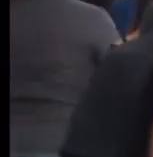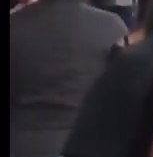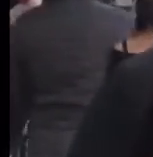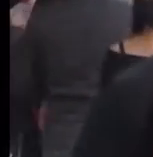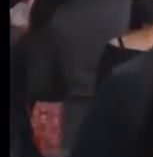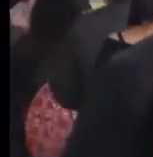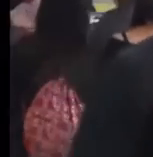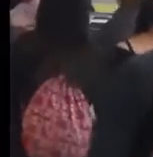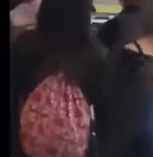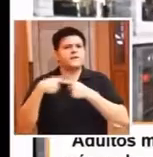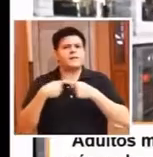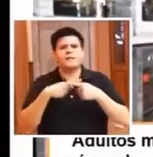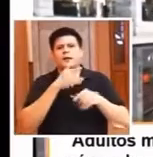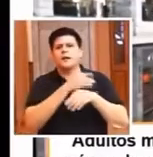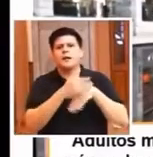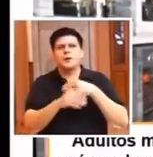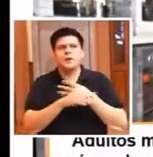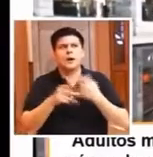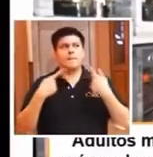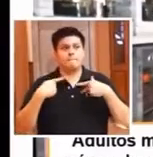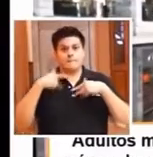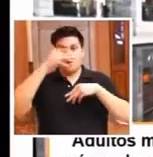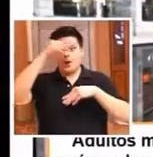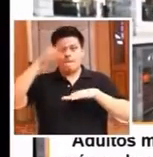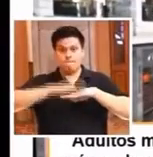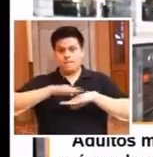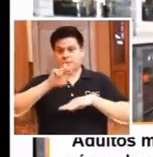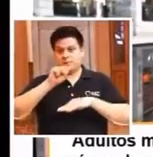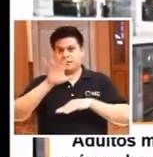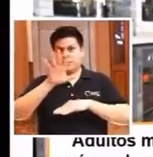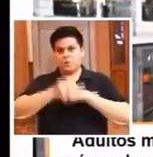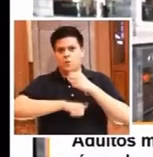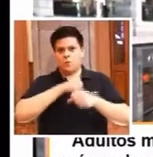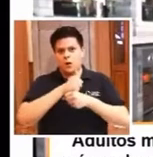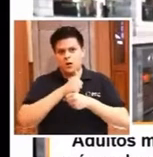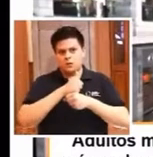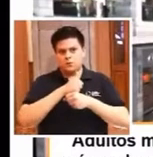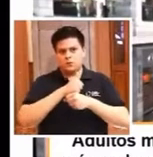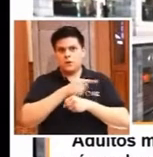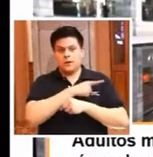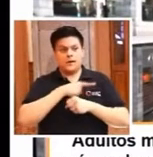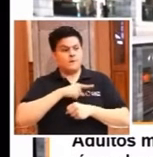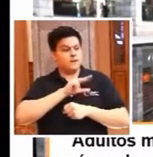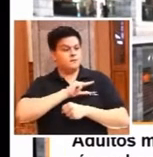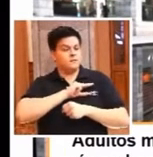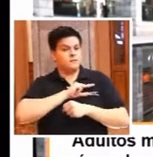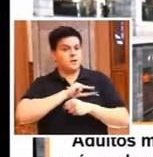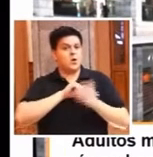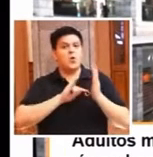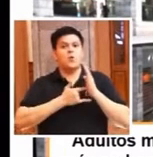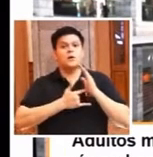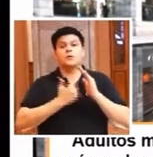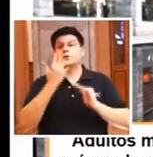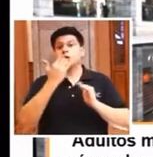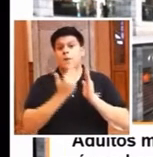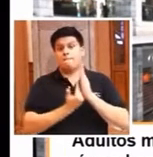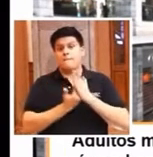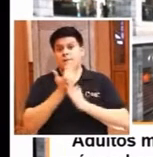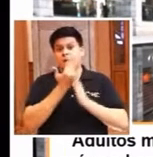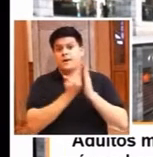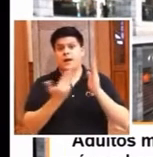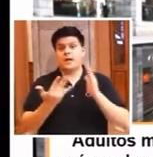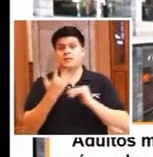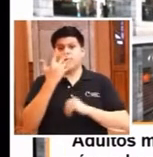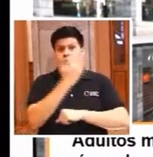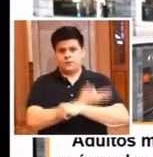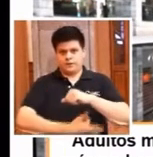igual como la semana pasada. Adultos mayores de 65 años o más en horario exclusivo, de 5 de la mañana a 5